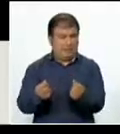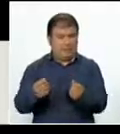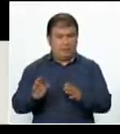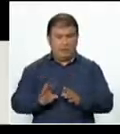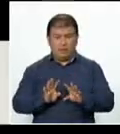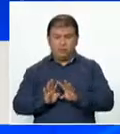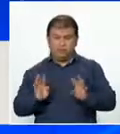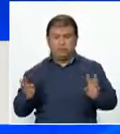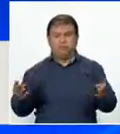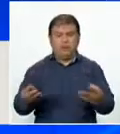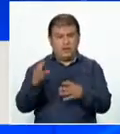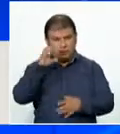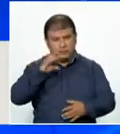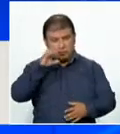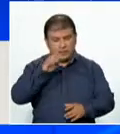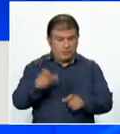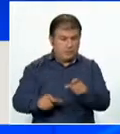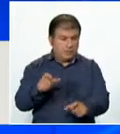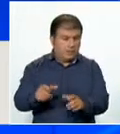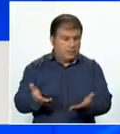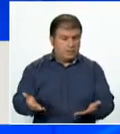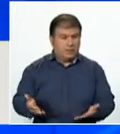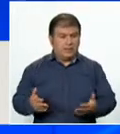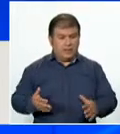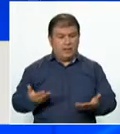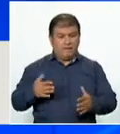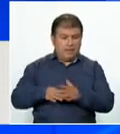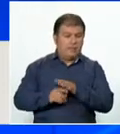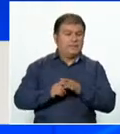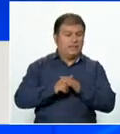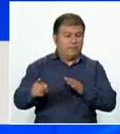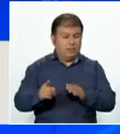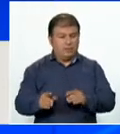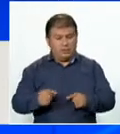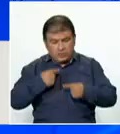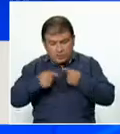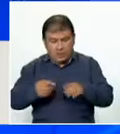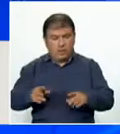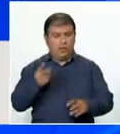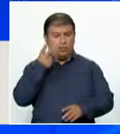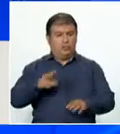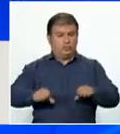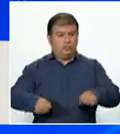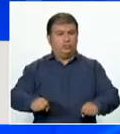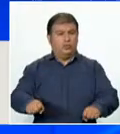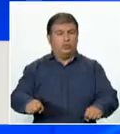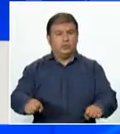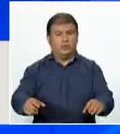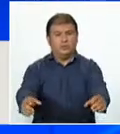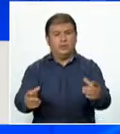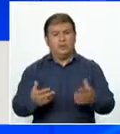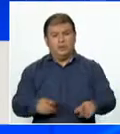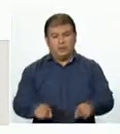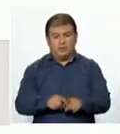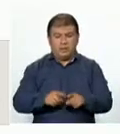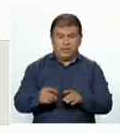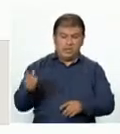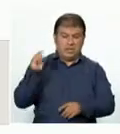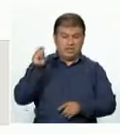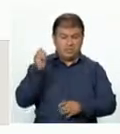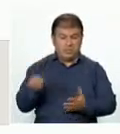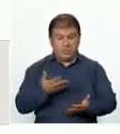cerco para buscar a estas personas que habrían escapado, como comentaba, en dos motos. Según incluso señalan algunos